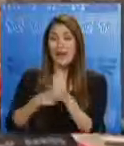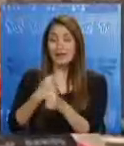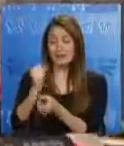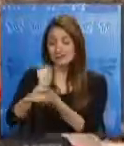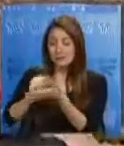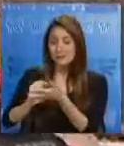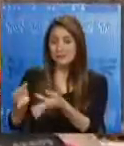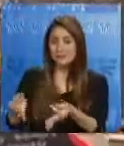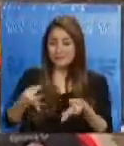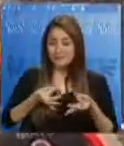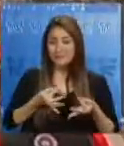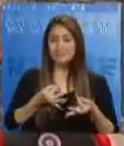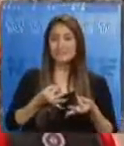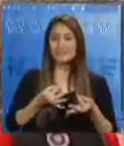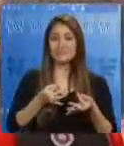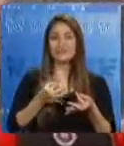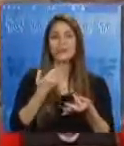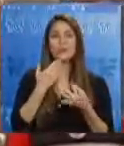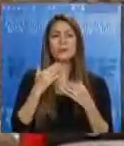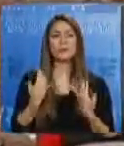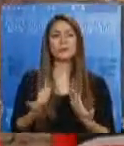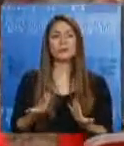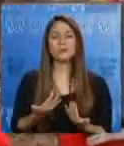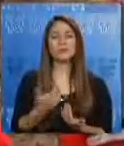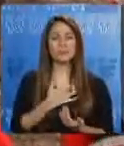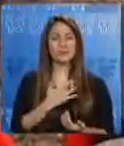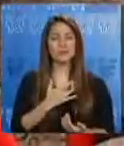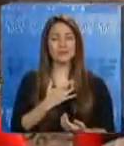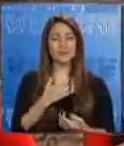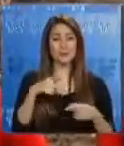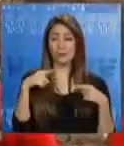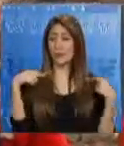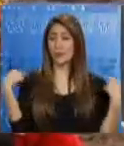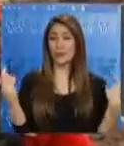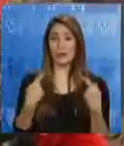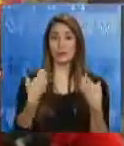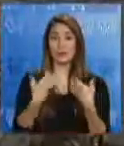pues, porque los rescatistas